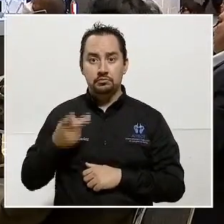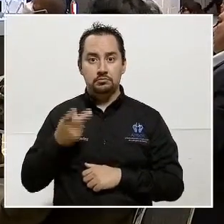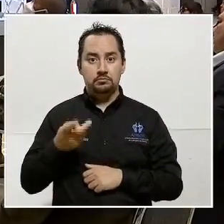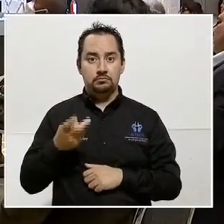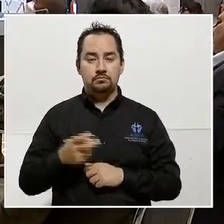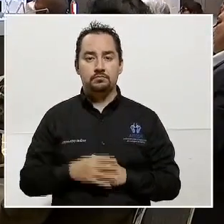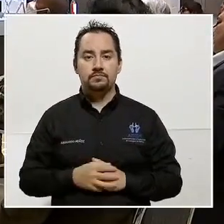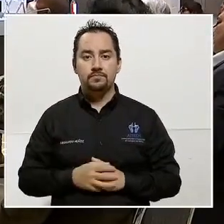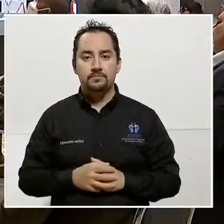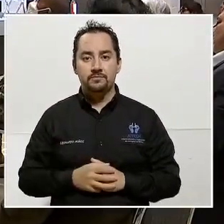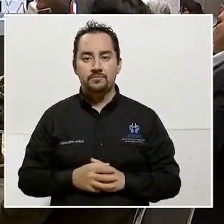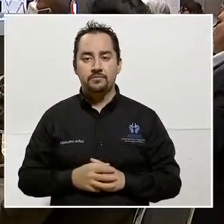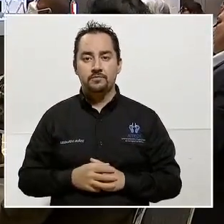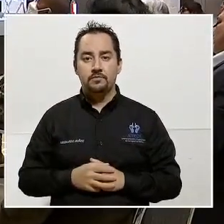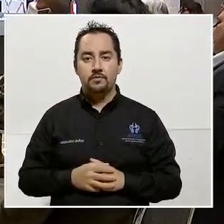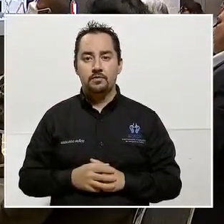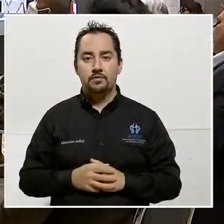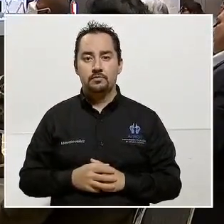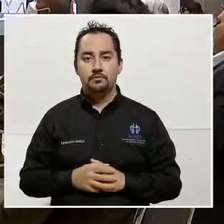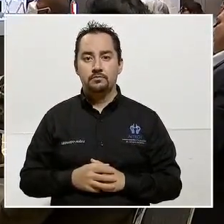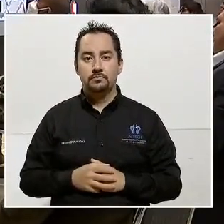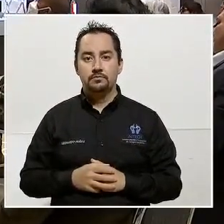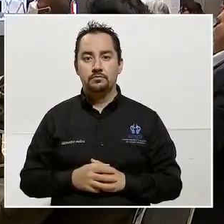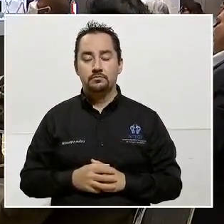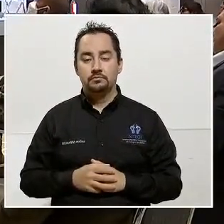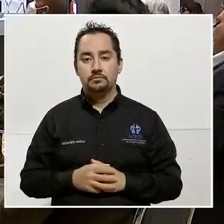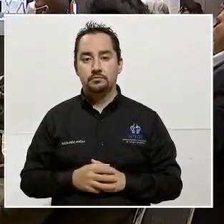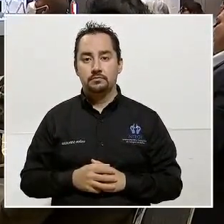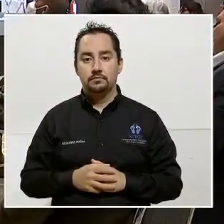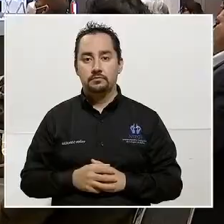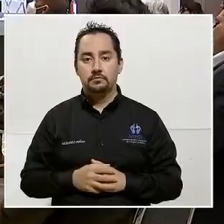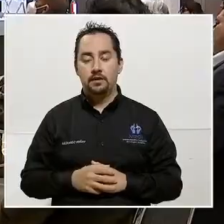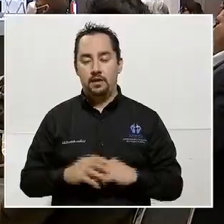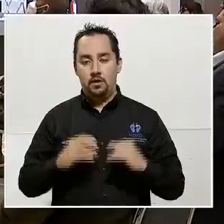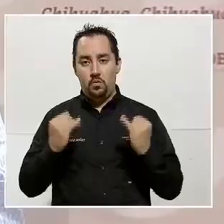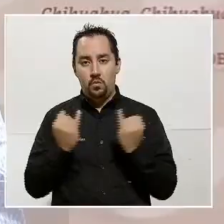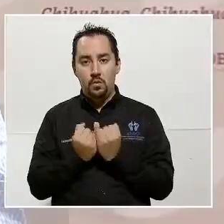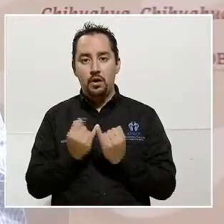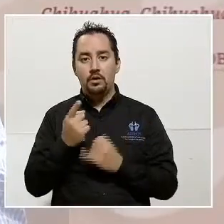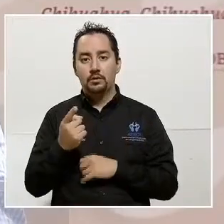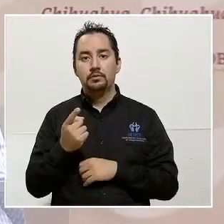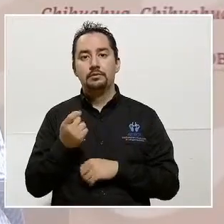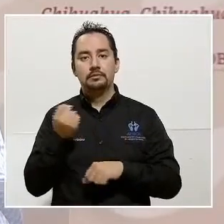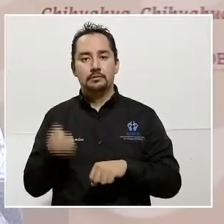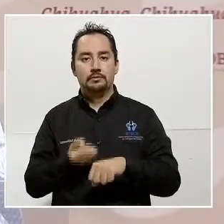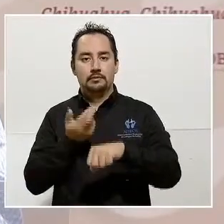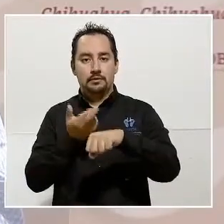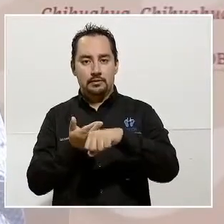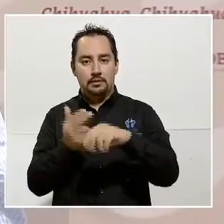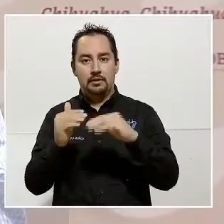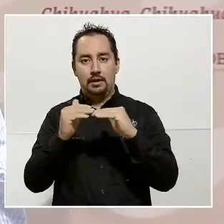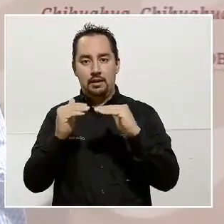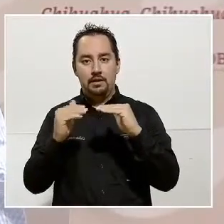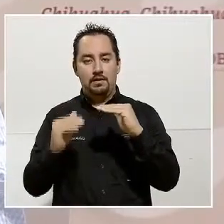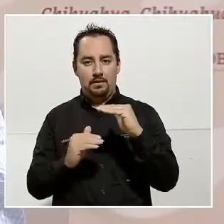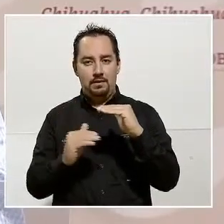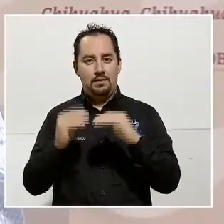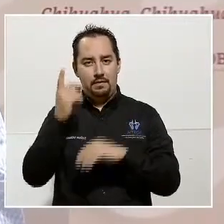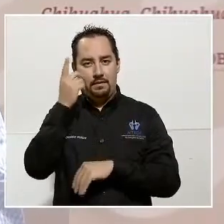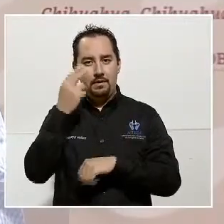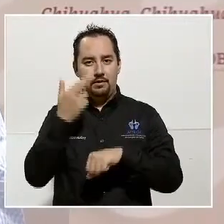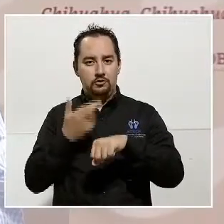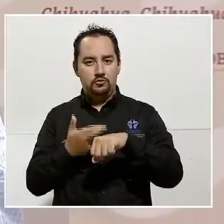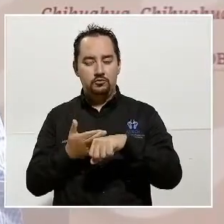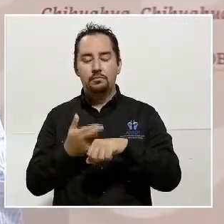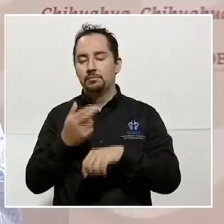comisión, así como la compleja tarea de la Subsecretaría de Derechos Humanos,